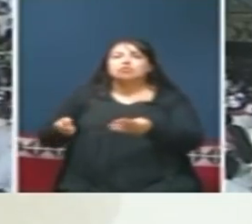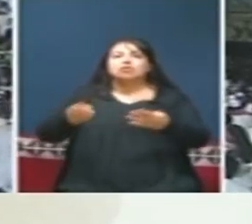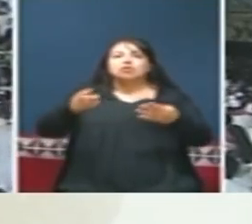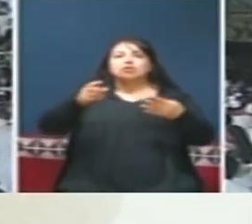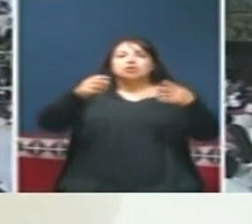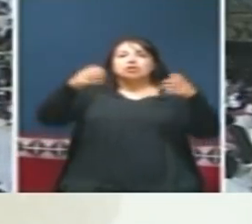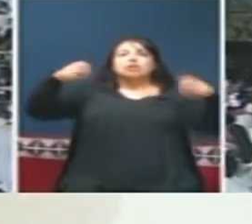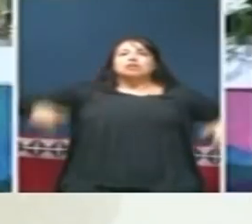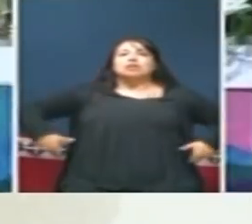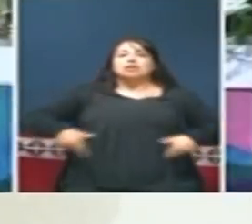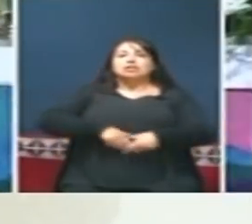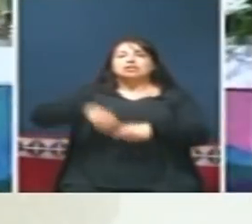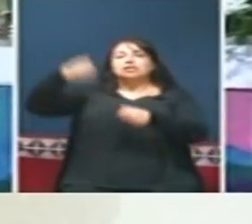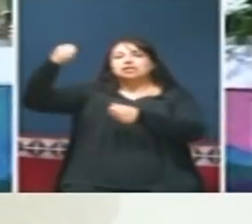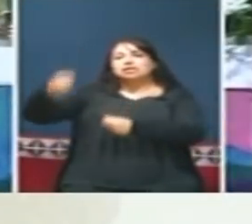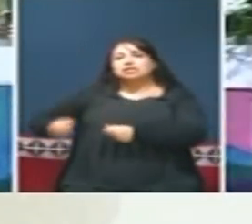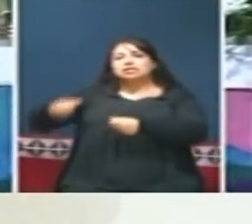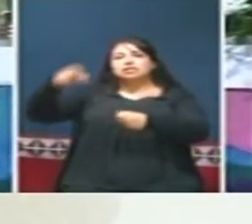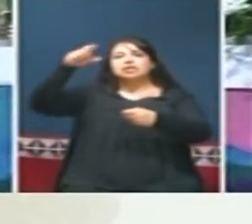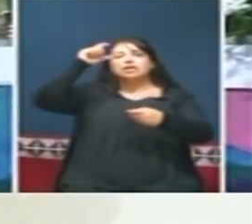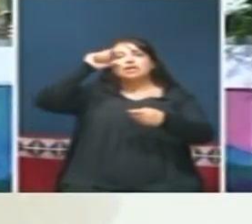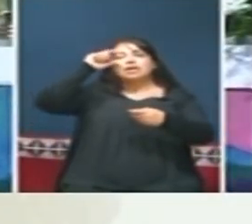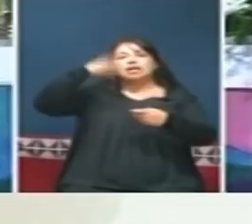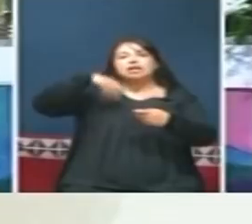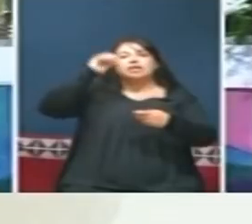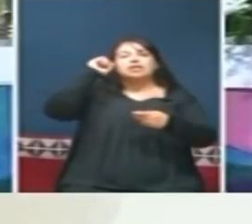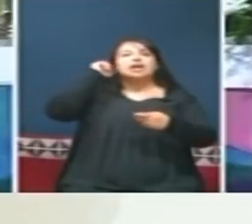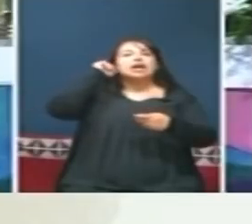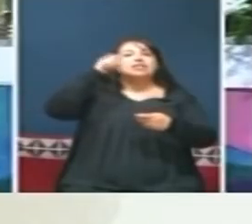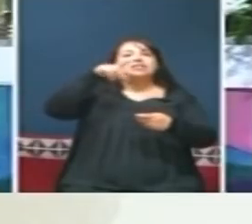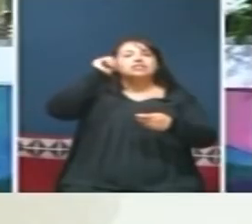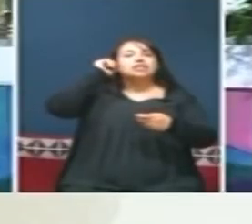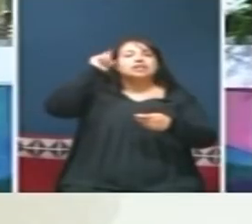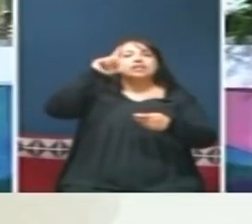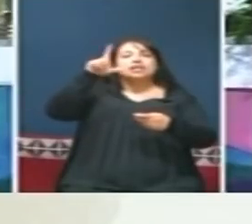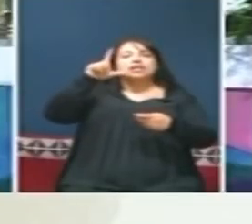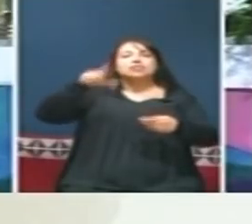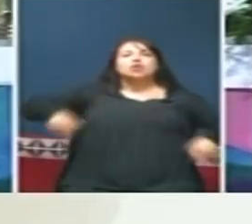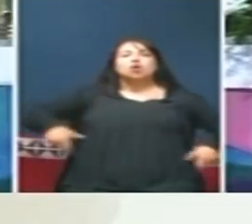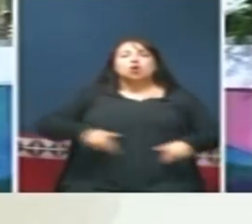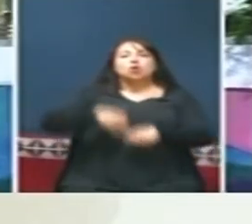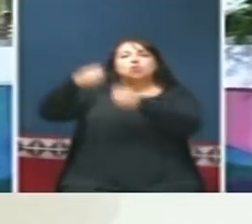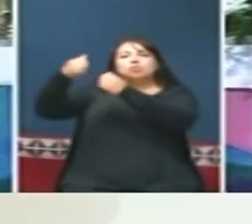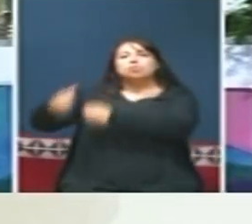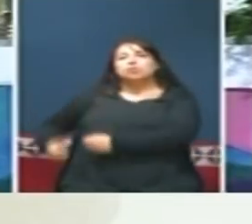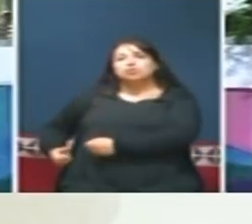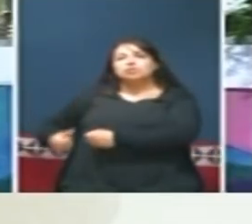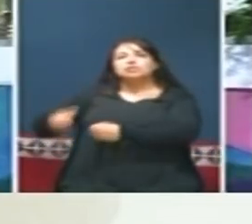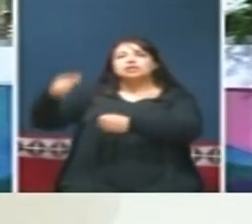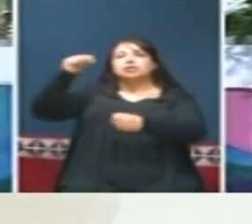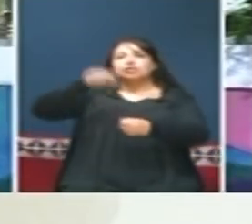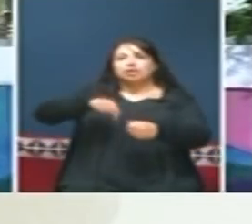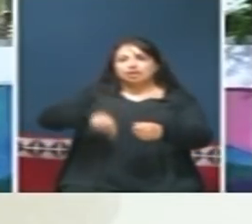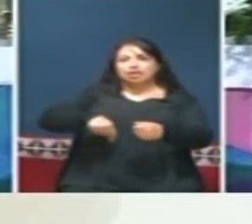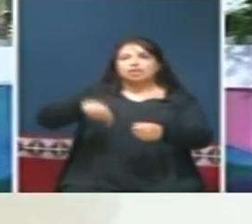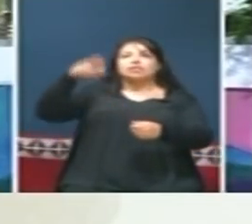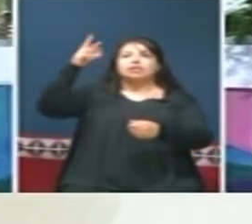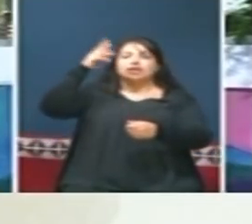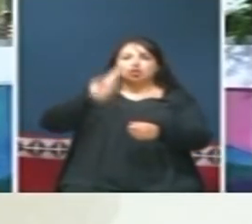Enrique Ángel Angelelli Carletti, obispo diocesano de La Rioja.